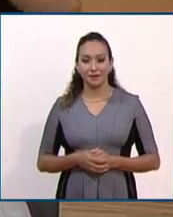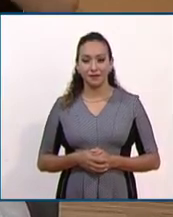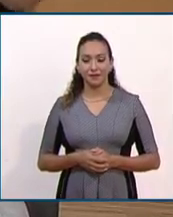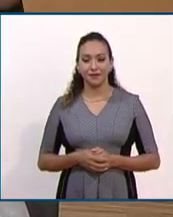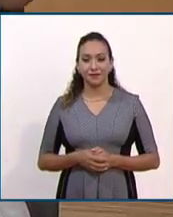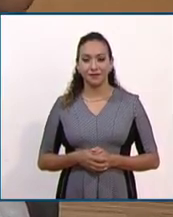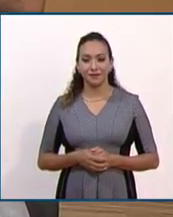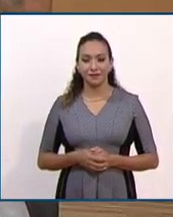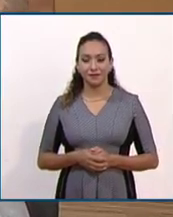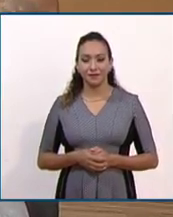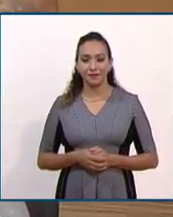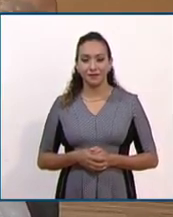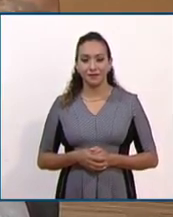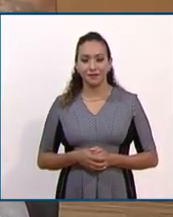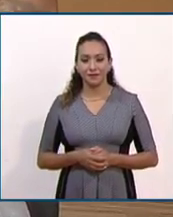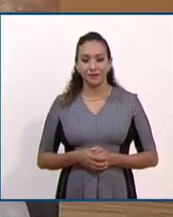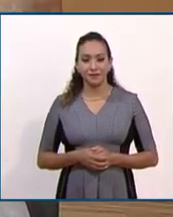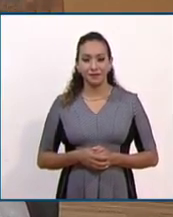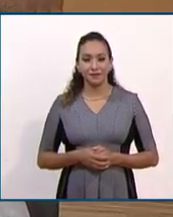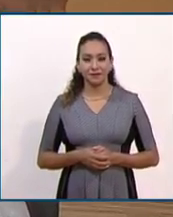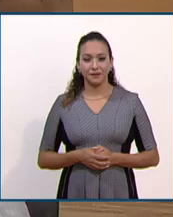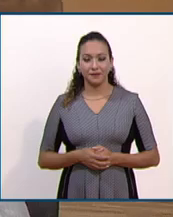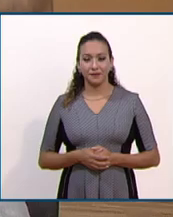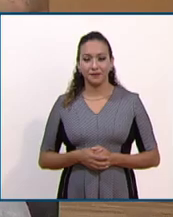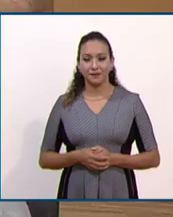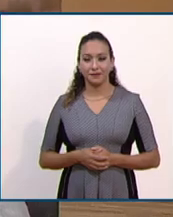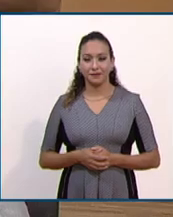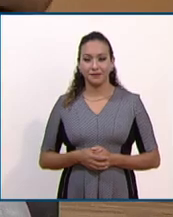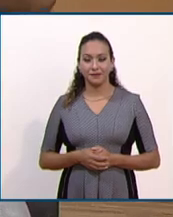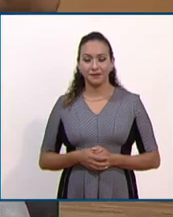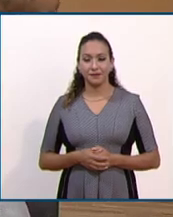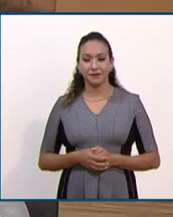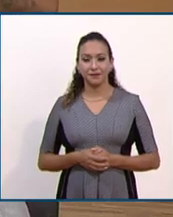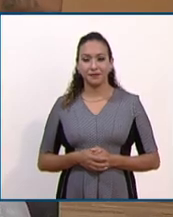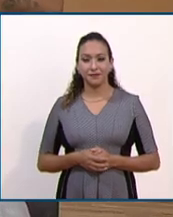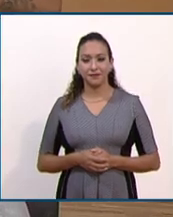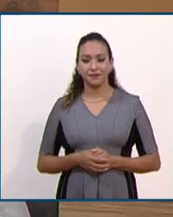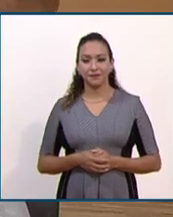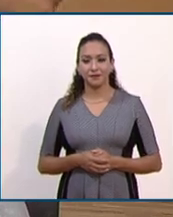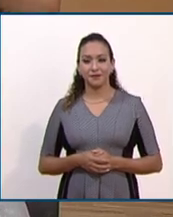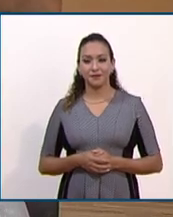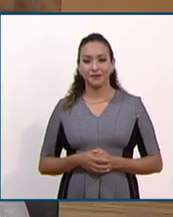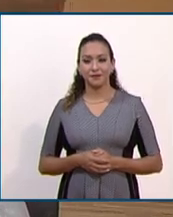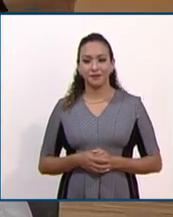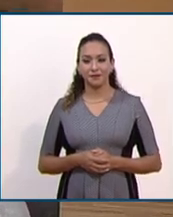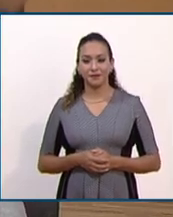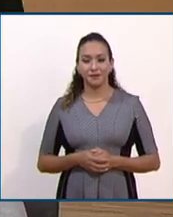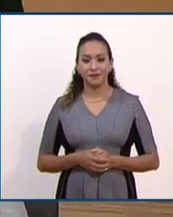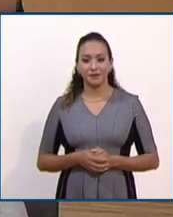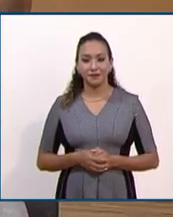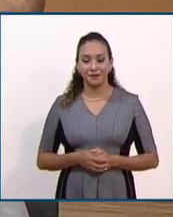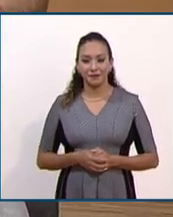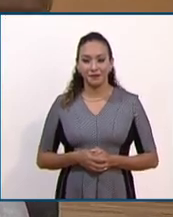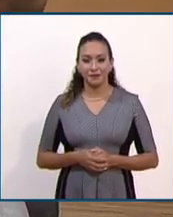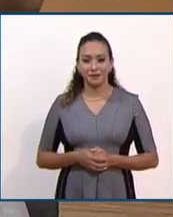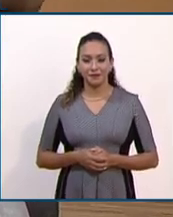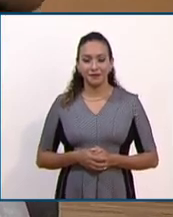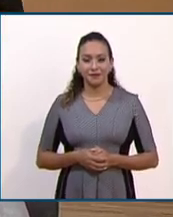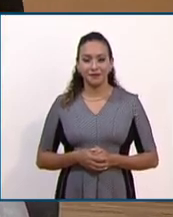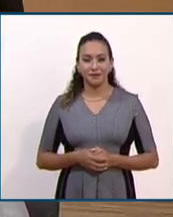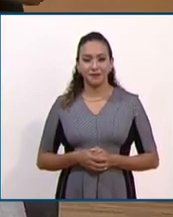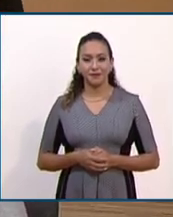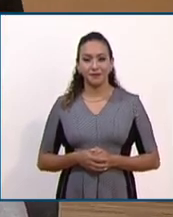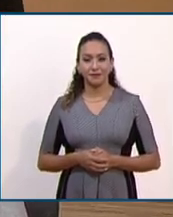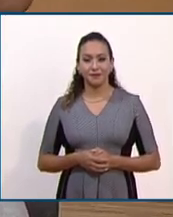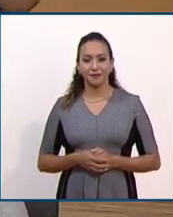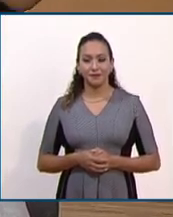fin ya el juez dio una sentencia. En realidad quiero defender mi idioma, la lengua de señas, y por fin va a poder haber en mi clase